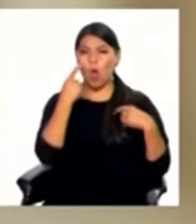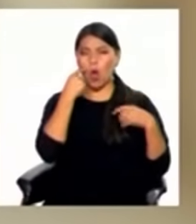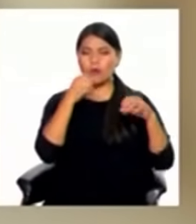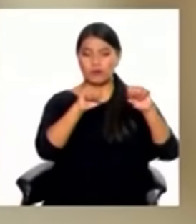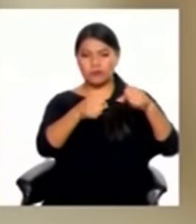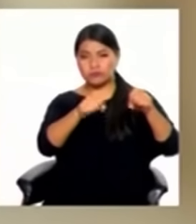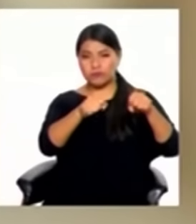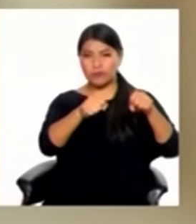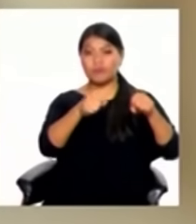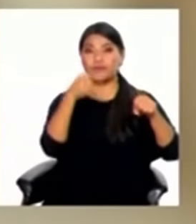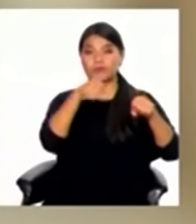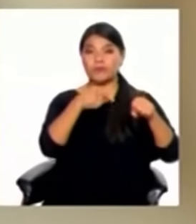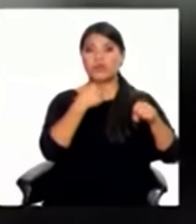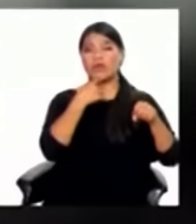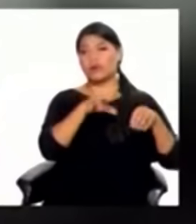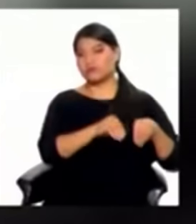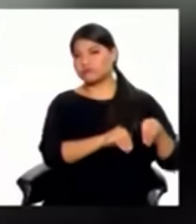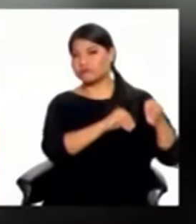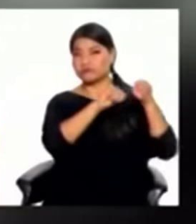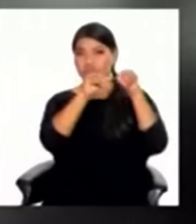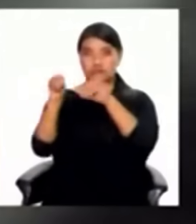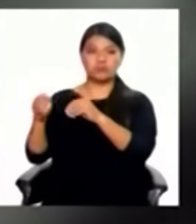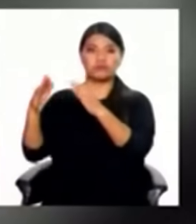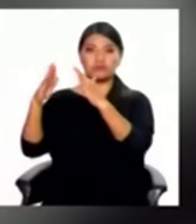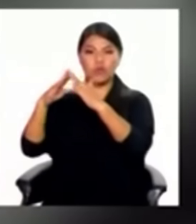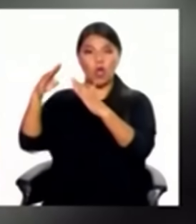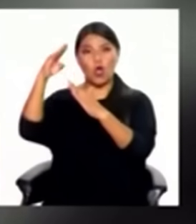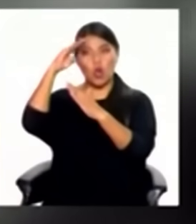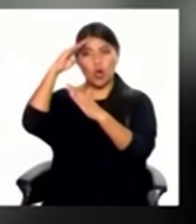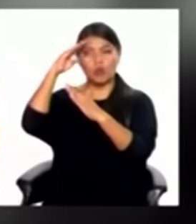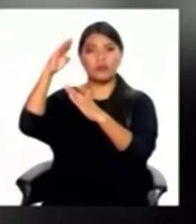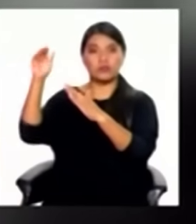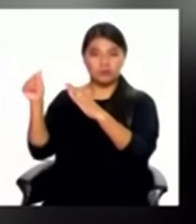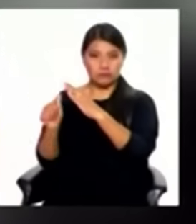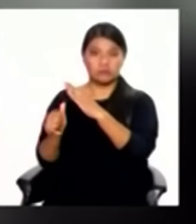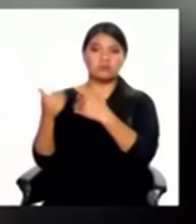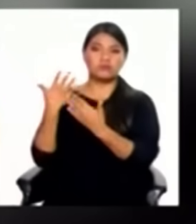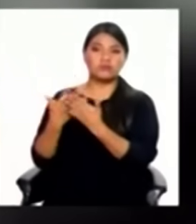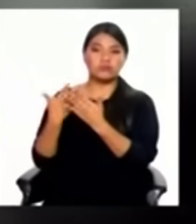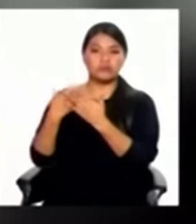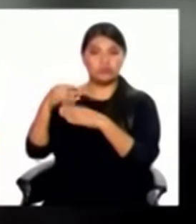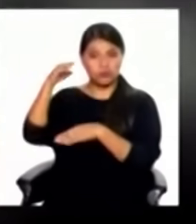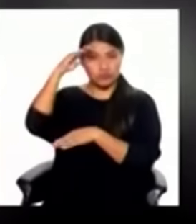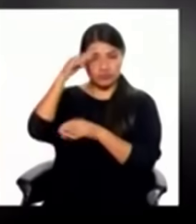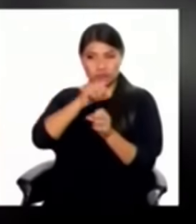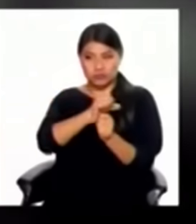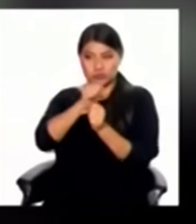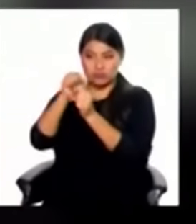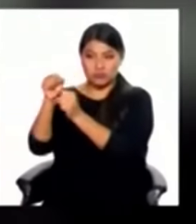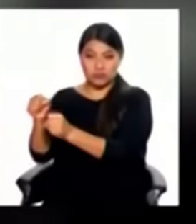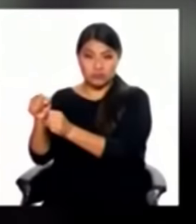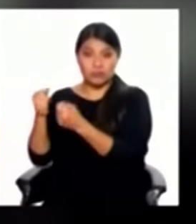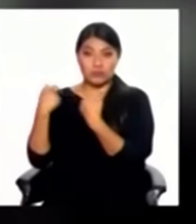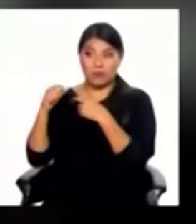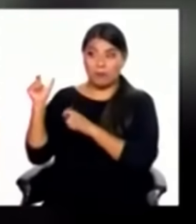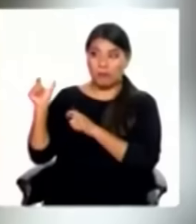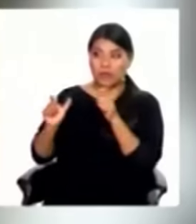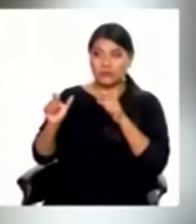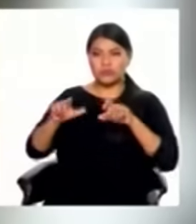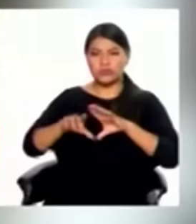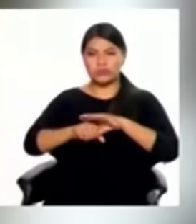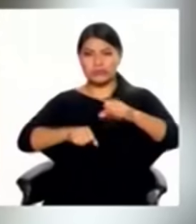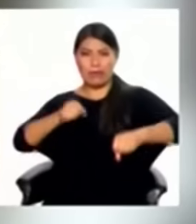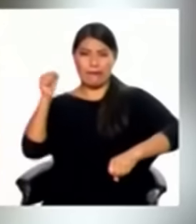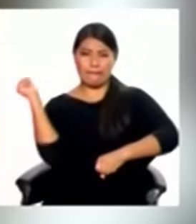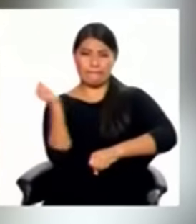es llevarlos a la comisaría, ¿no? A fin de proteger su integridad física, porque no hace que los